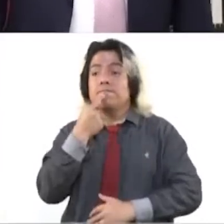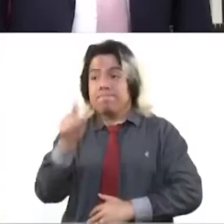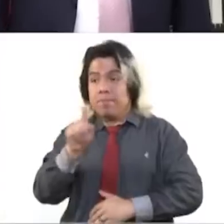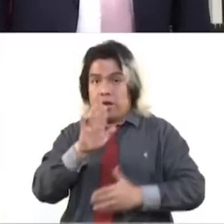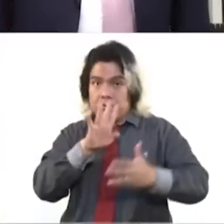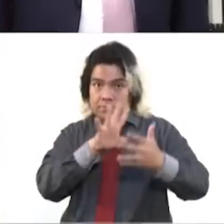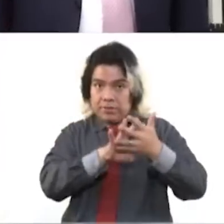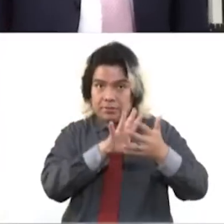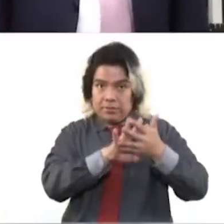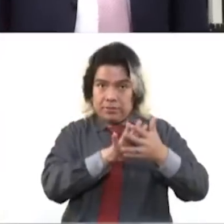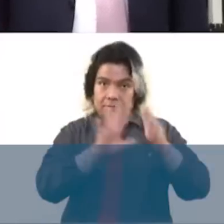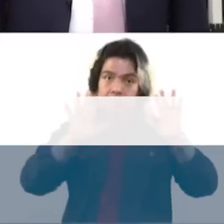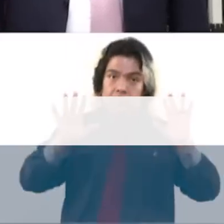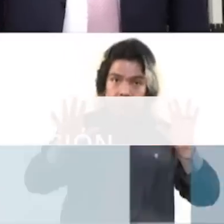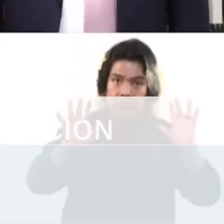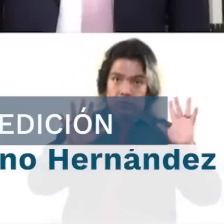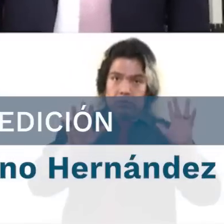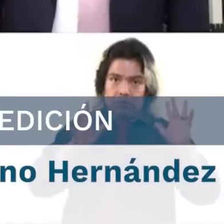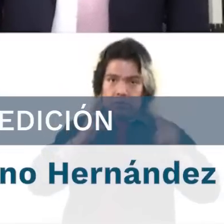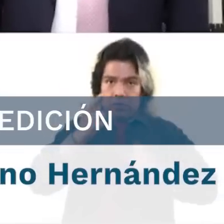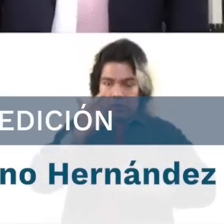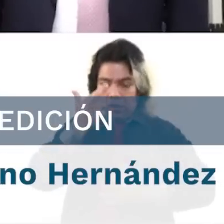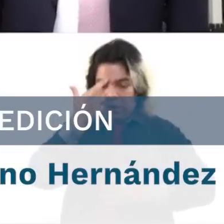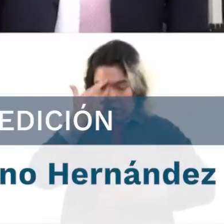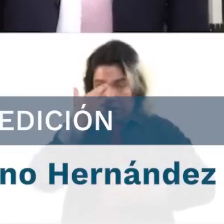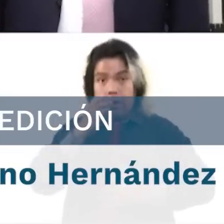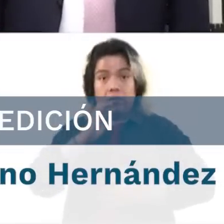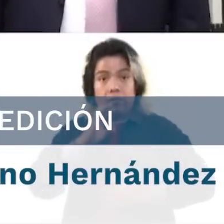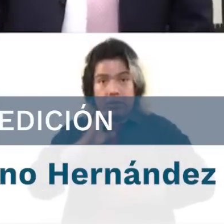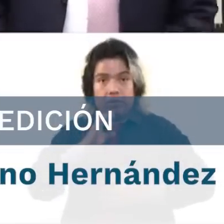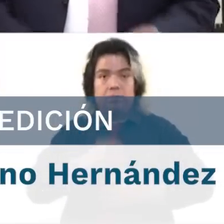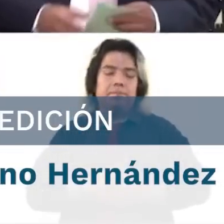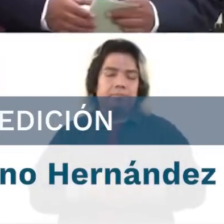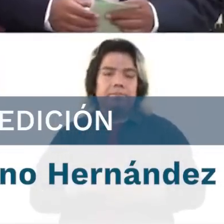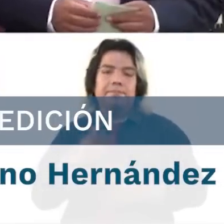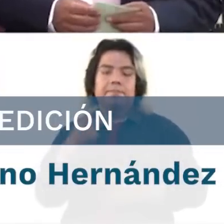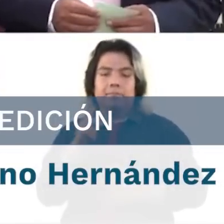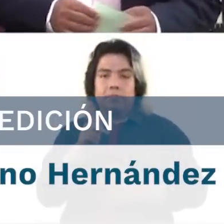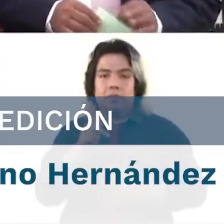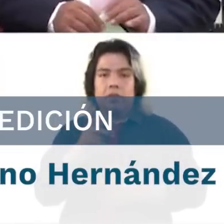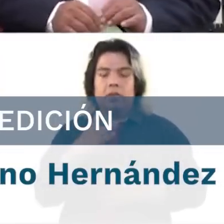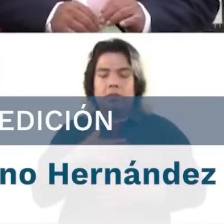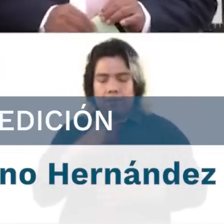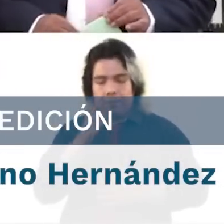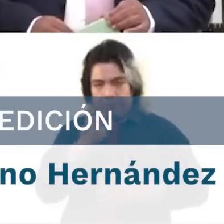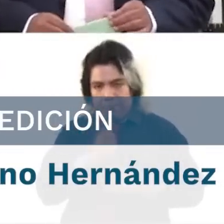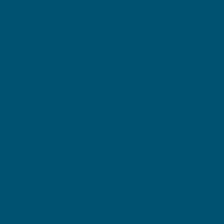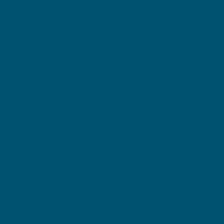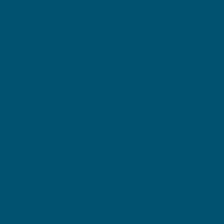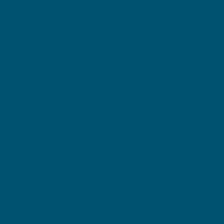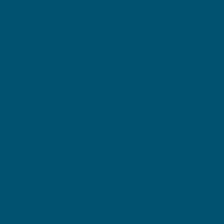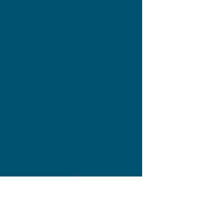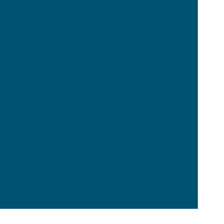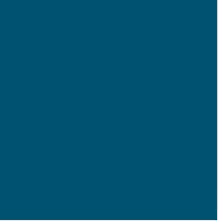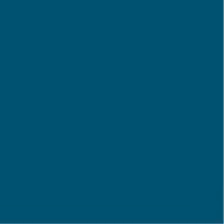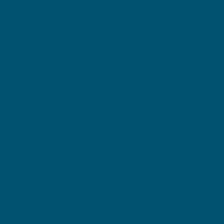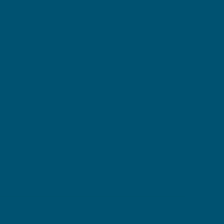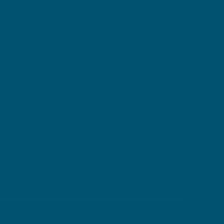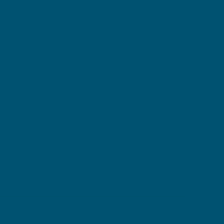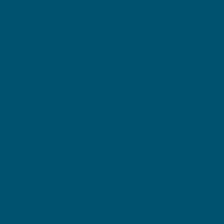es delito penal, pero tenemos que asumir que existe y combatirlo.